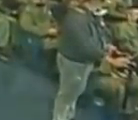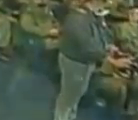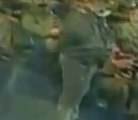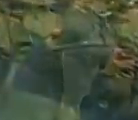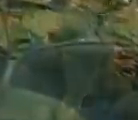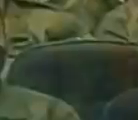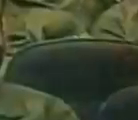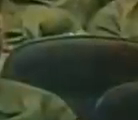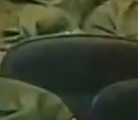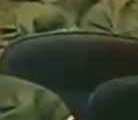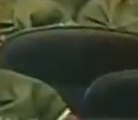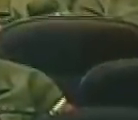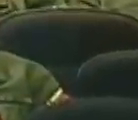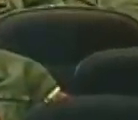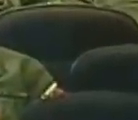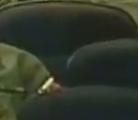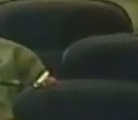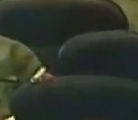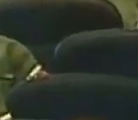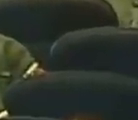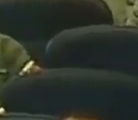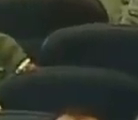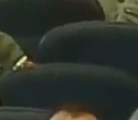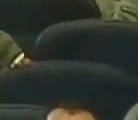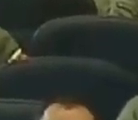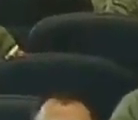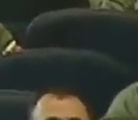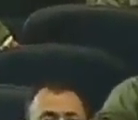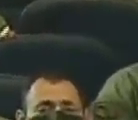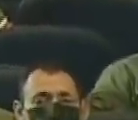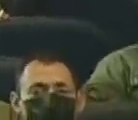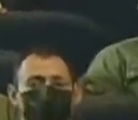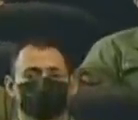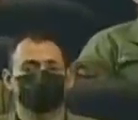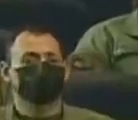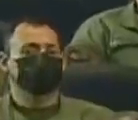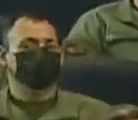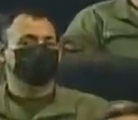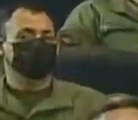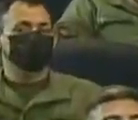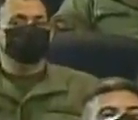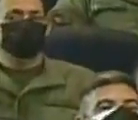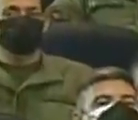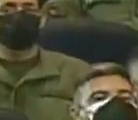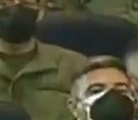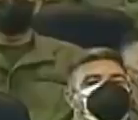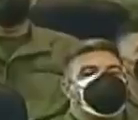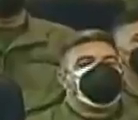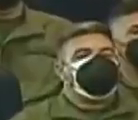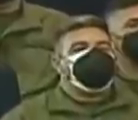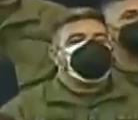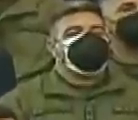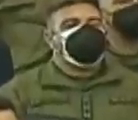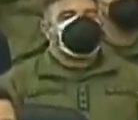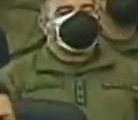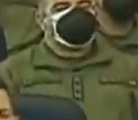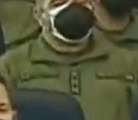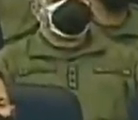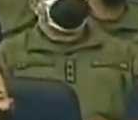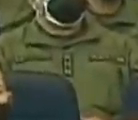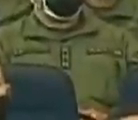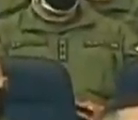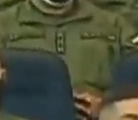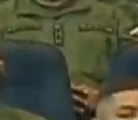una jornada de trabajo, es una jornada de orientaciones